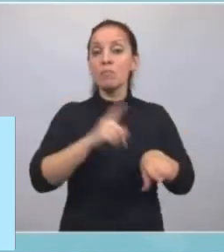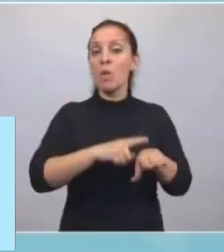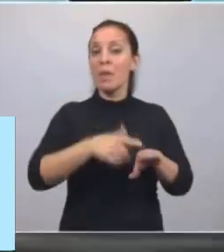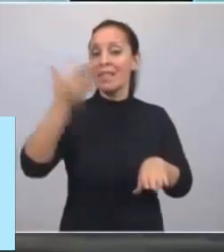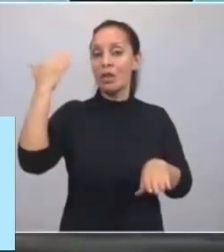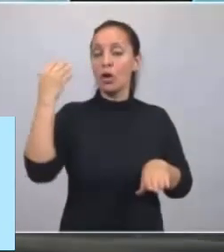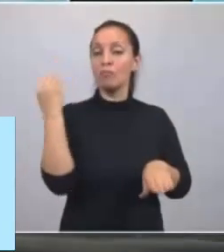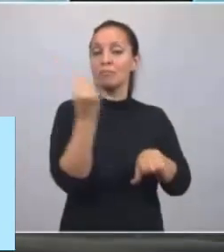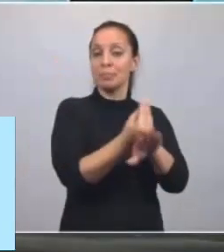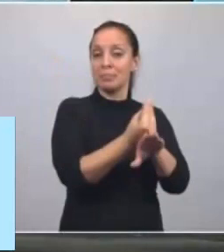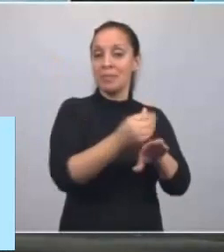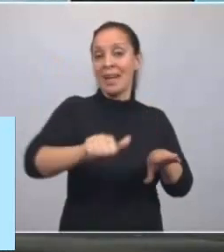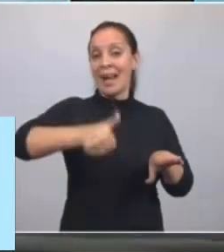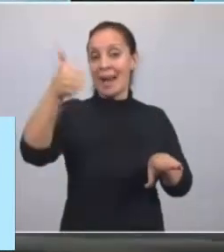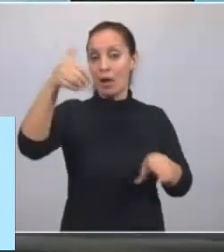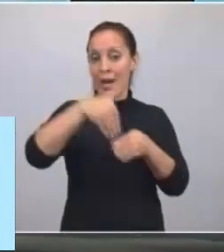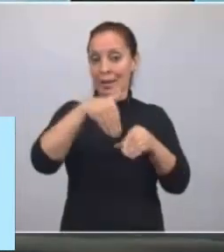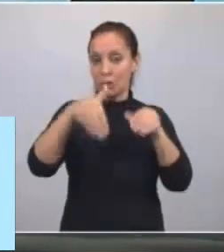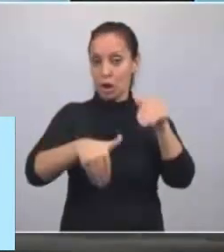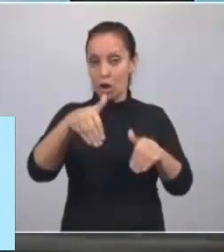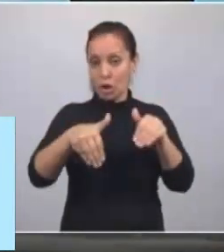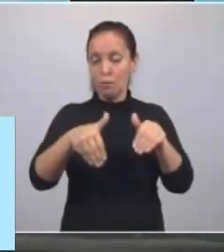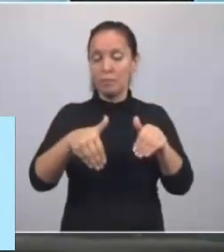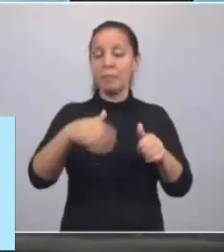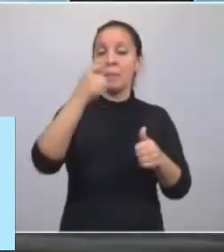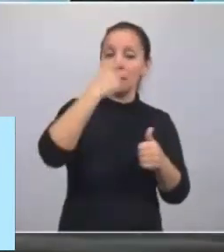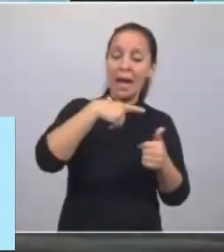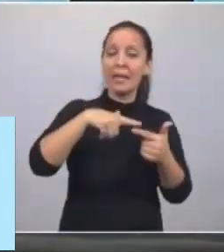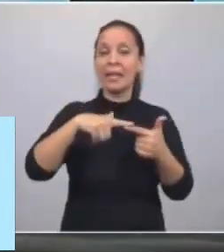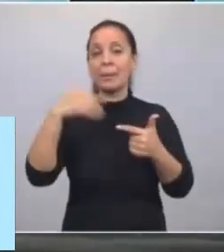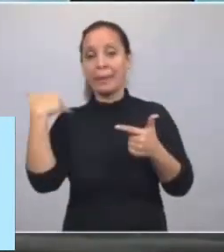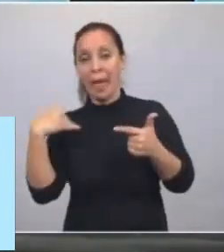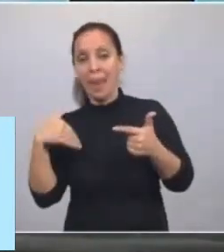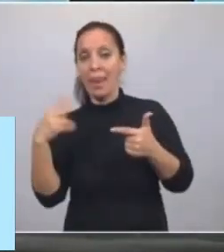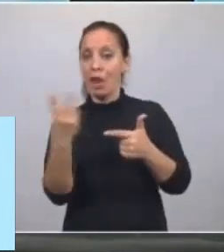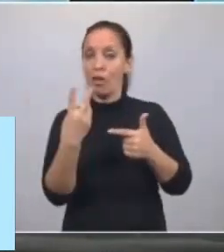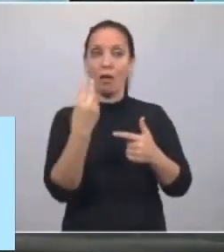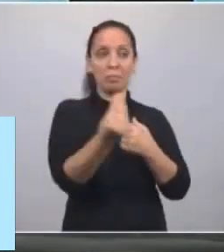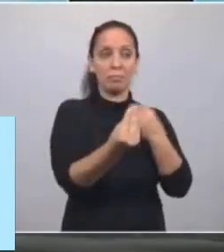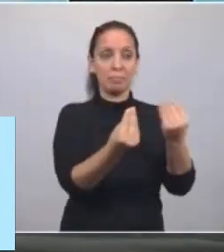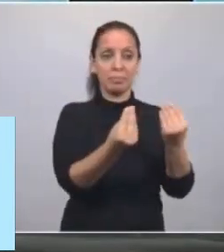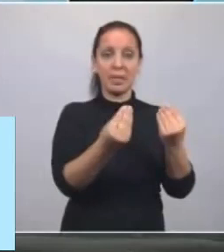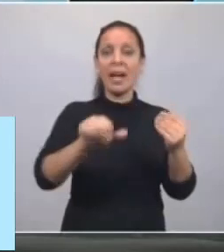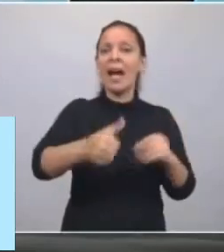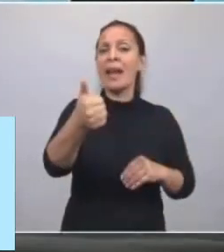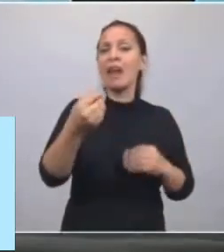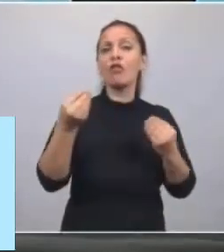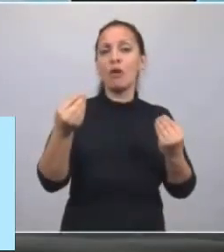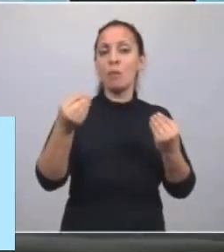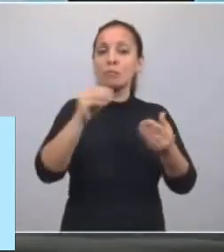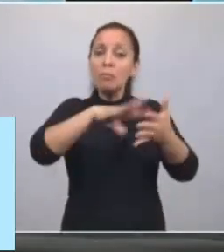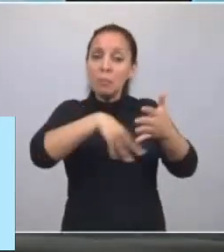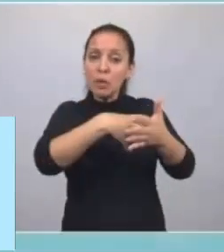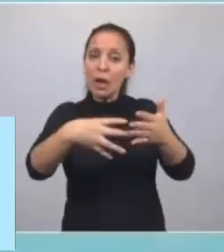en el año 2015 cuando ganaron macri Vidal no ganaron con un programa económico